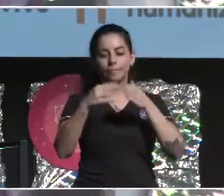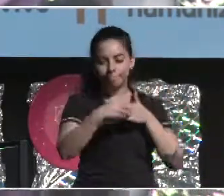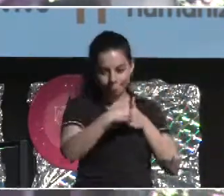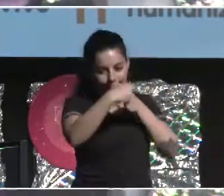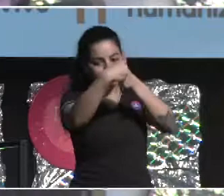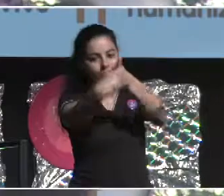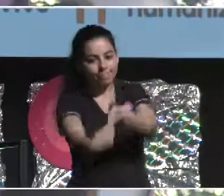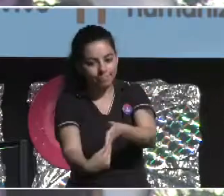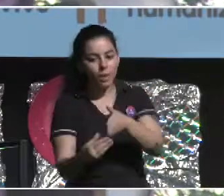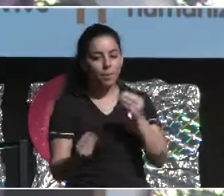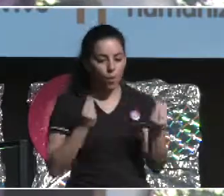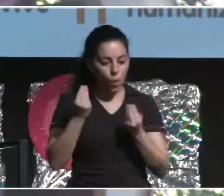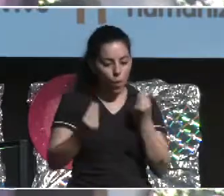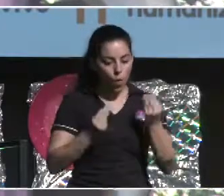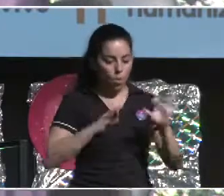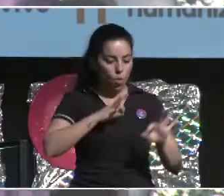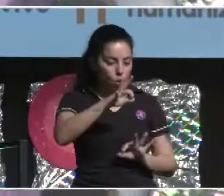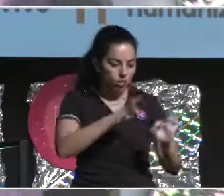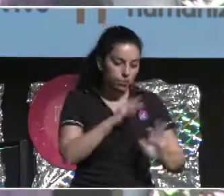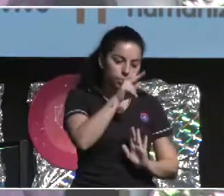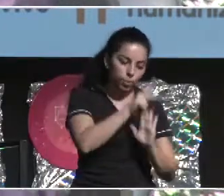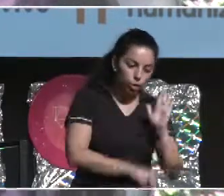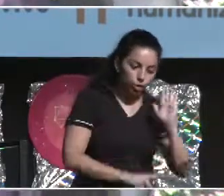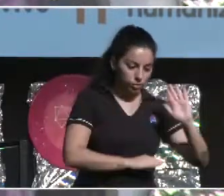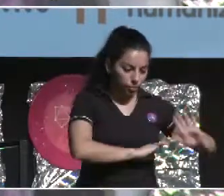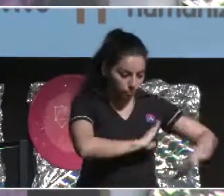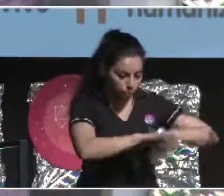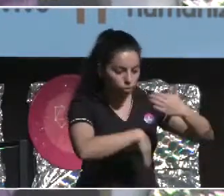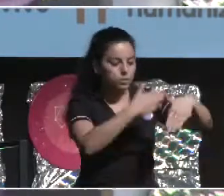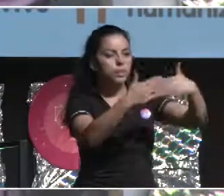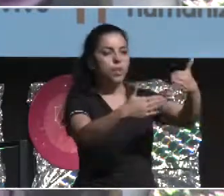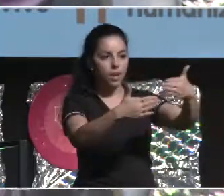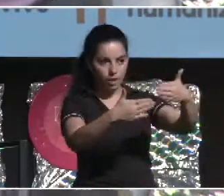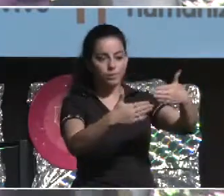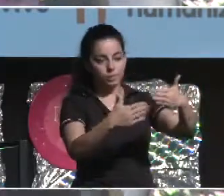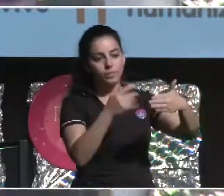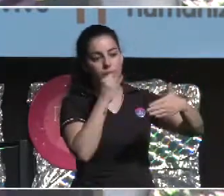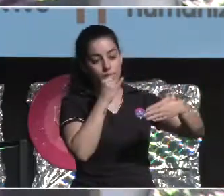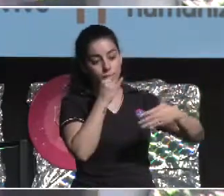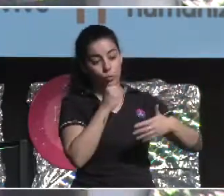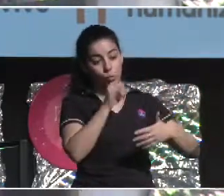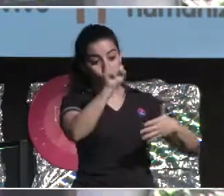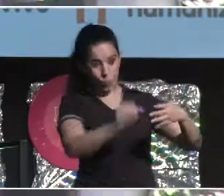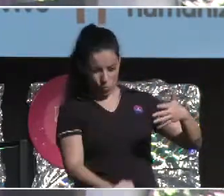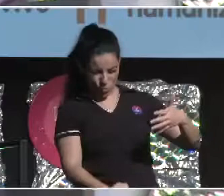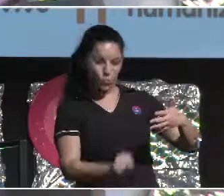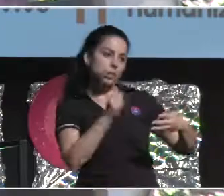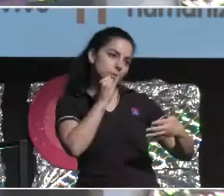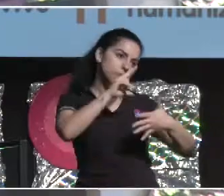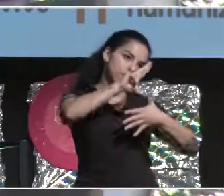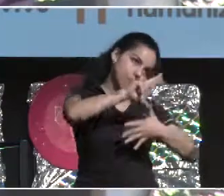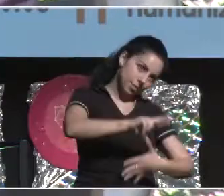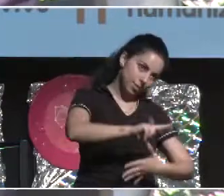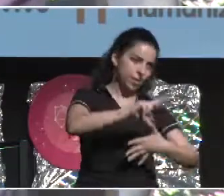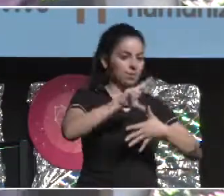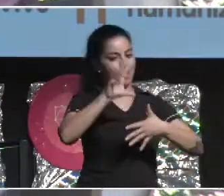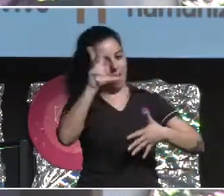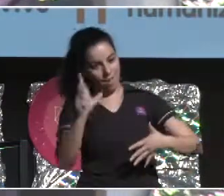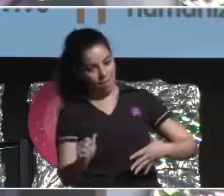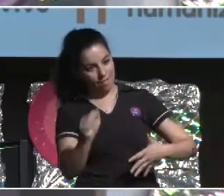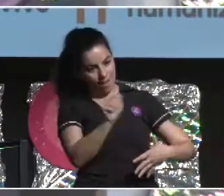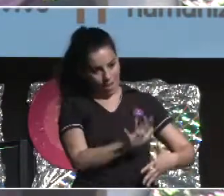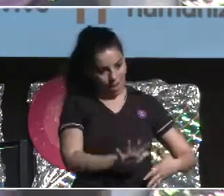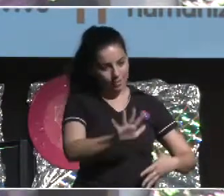nuevos proyectos, nuevos procesos, pero lo que ocurre en el sur, digamos en Latinoamérica, en África y en Asia